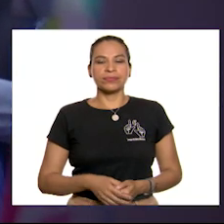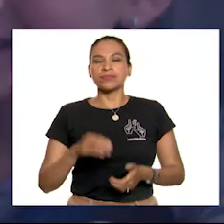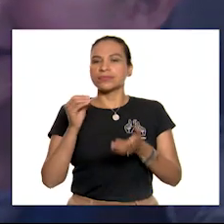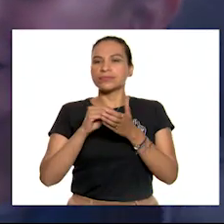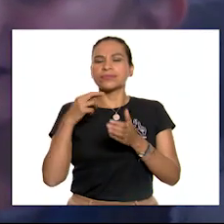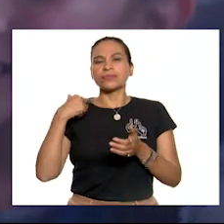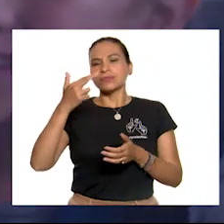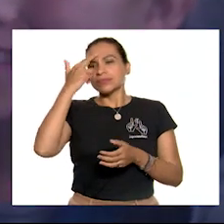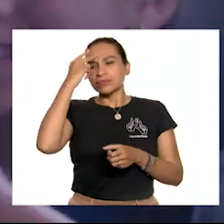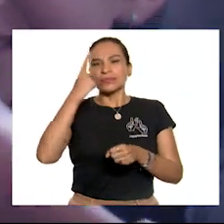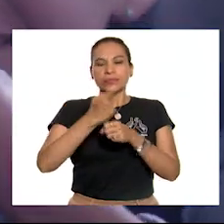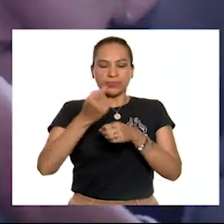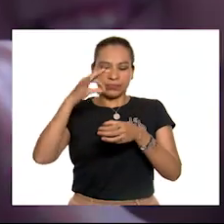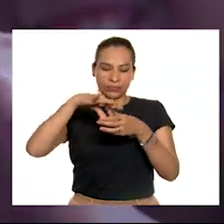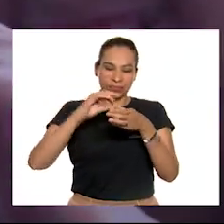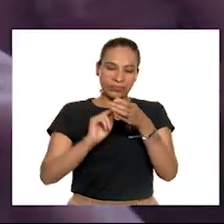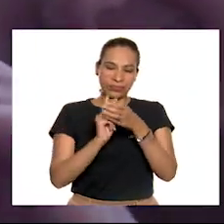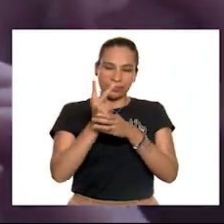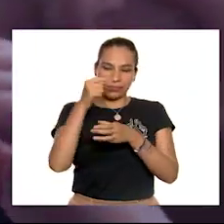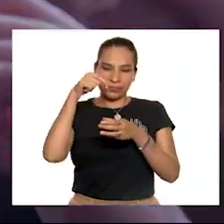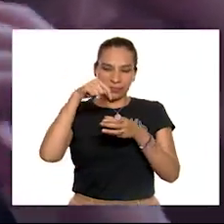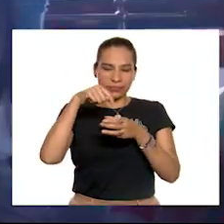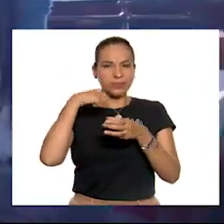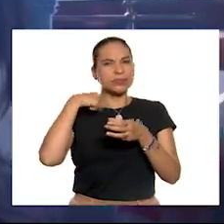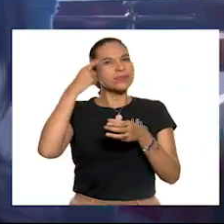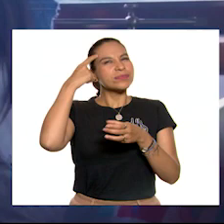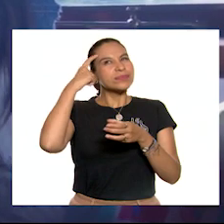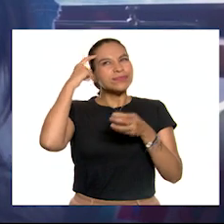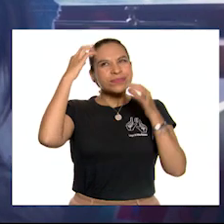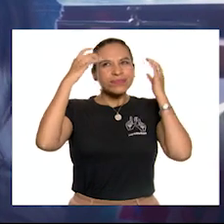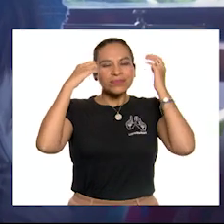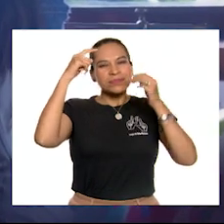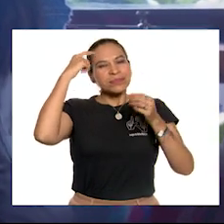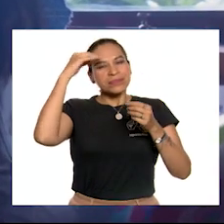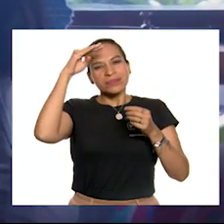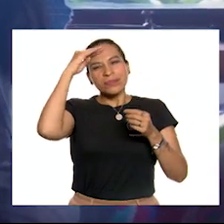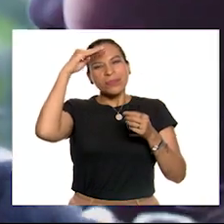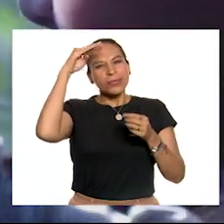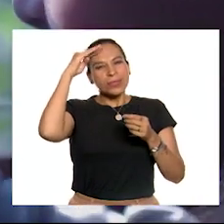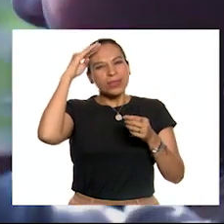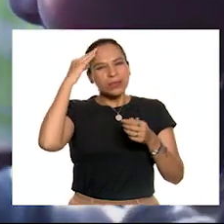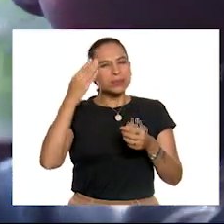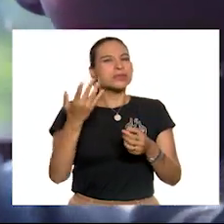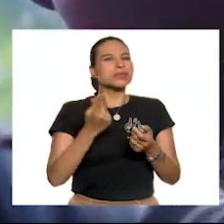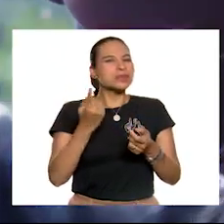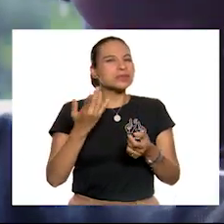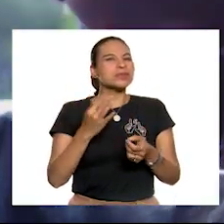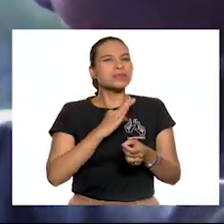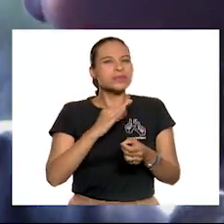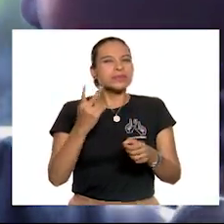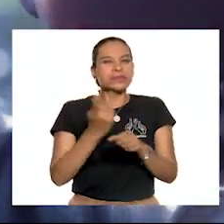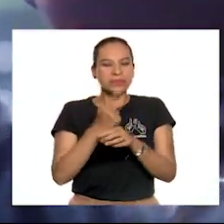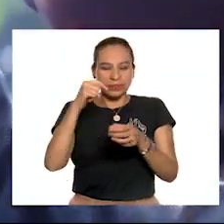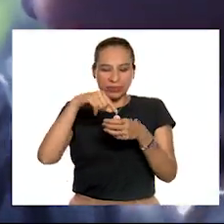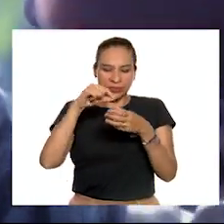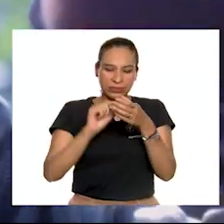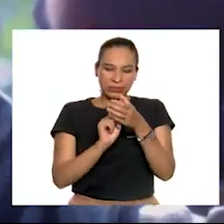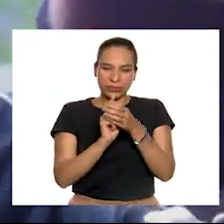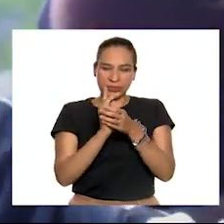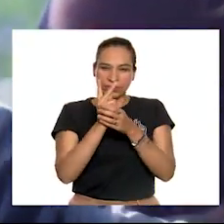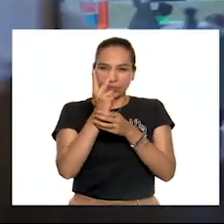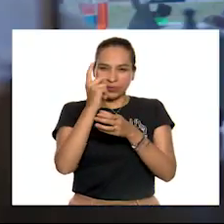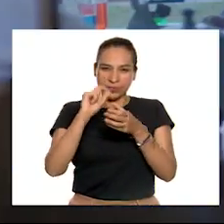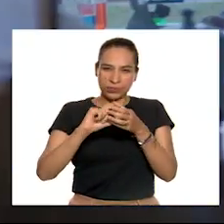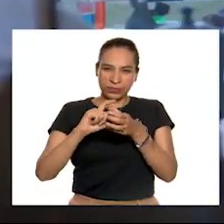Todavía me acuerdo la primera vez que vi germinar una plantita y en mi cabeza solo podía pensar qué tenía que pasar en él para que